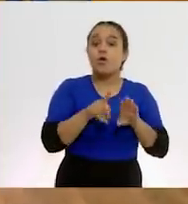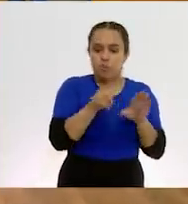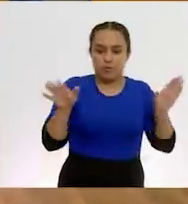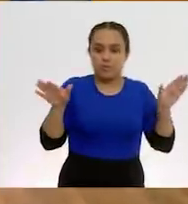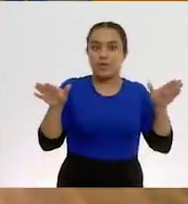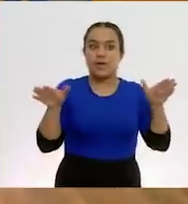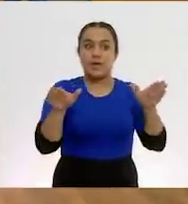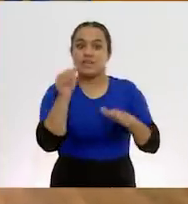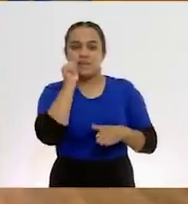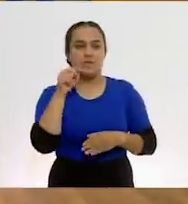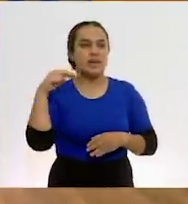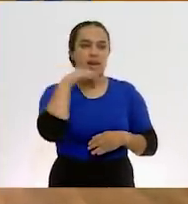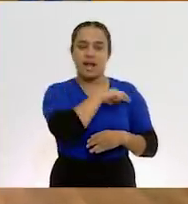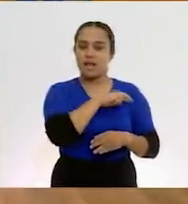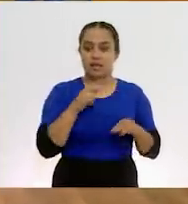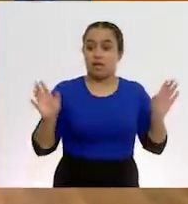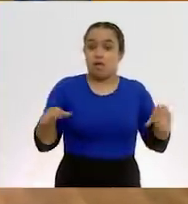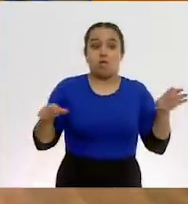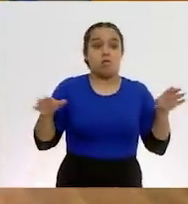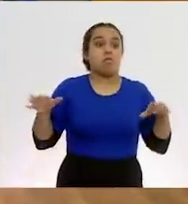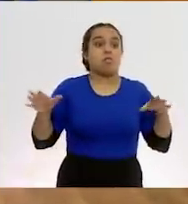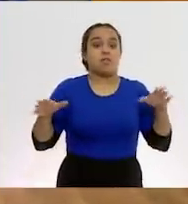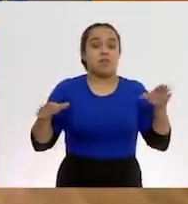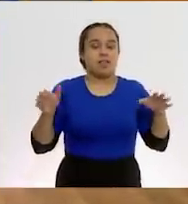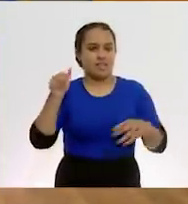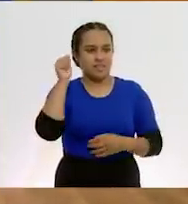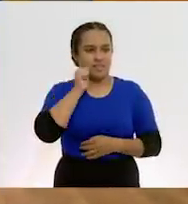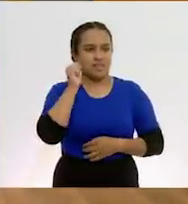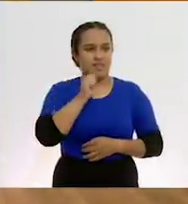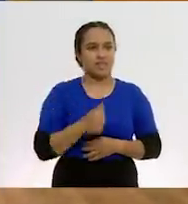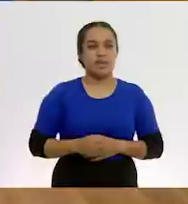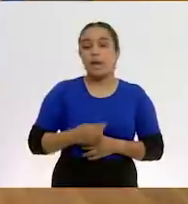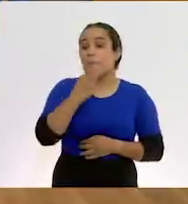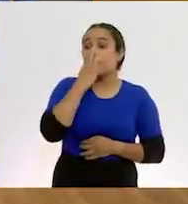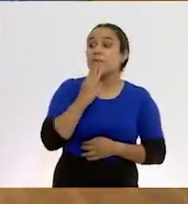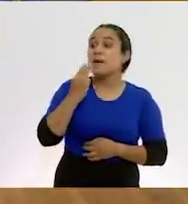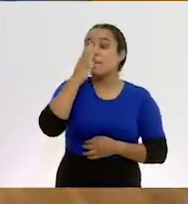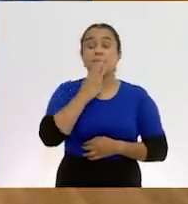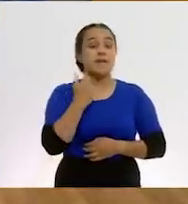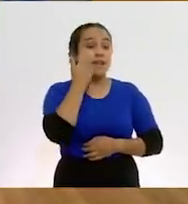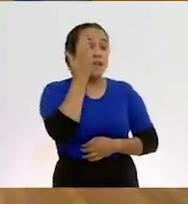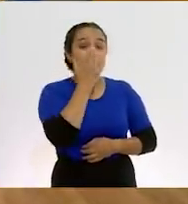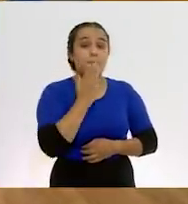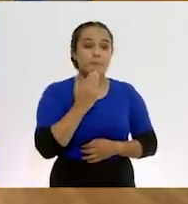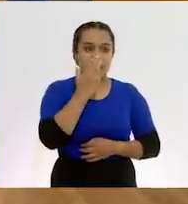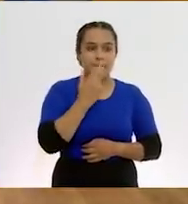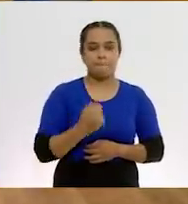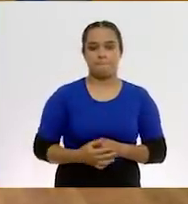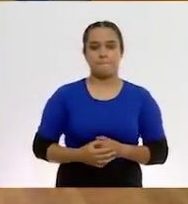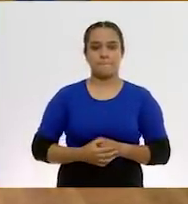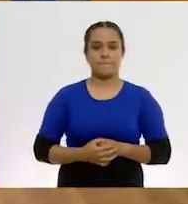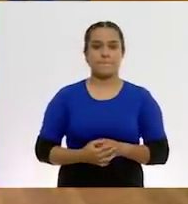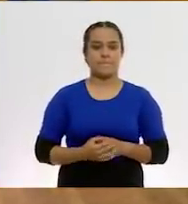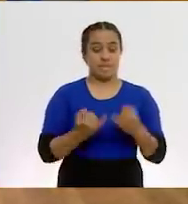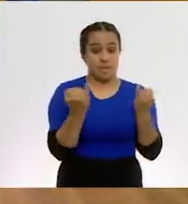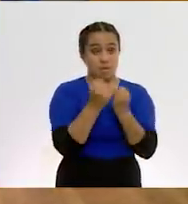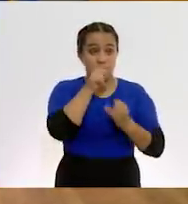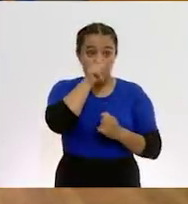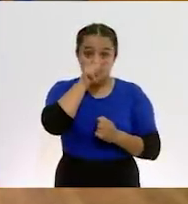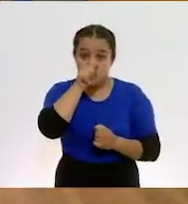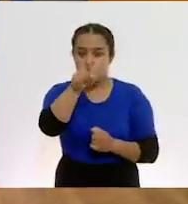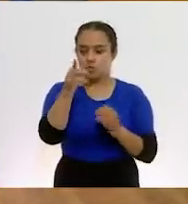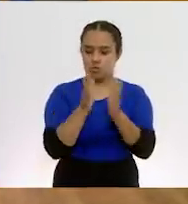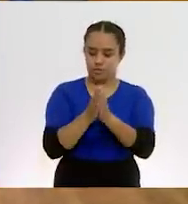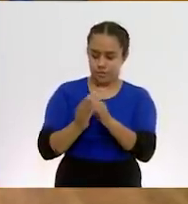rápido, las rápido, alas. Rápido, rápido. Yo no puedo mover las manos así tan rápido. Y voy por miel, voy por miel. Así como, como el colibrí, vas a ir a